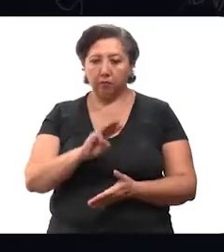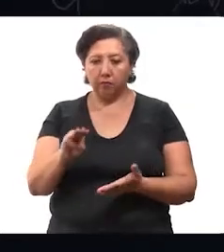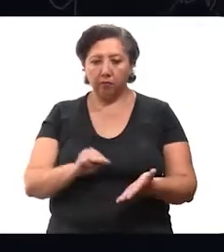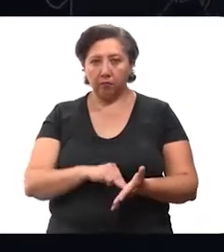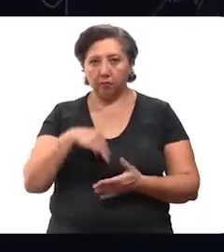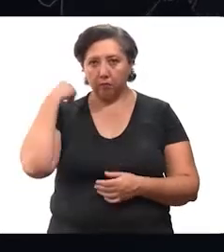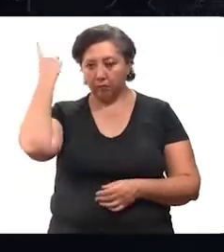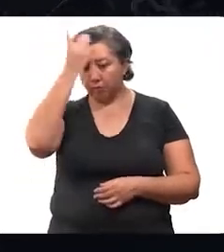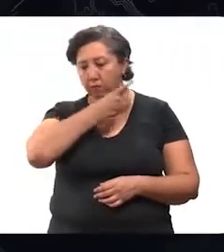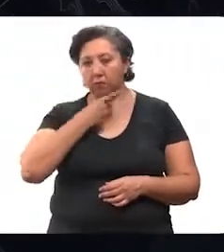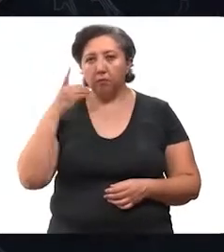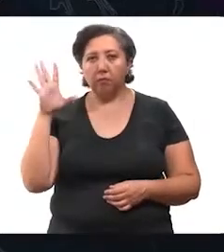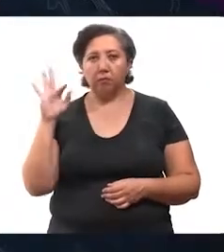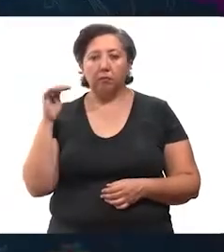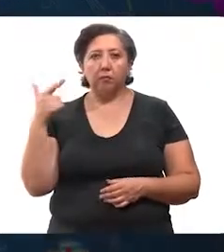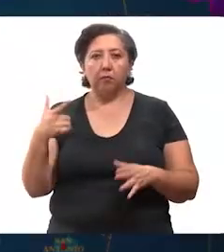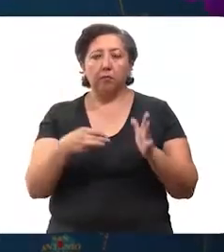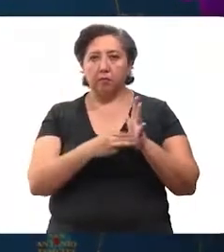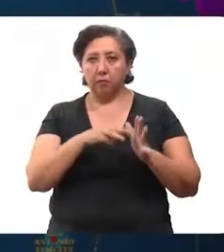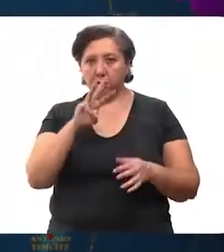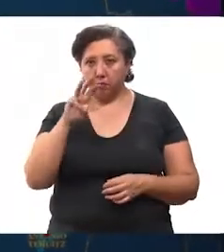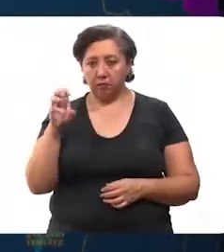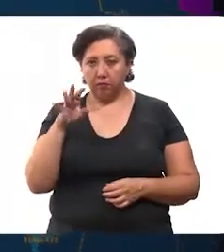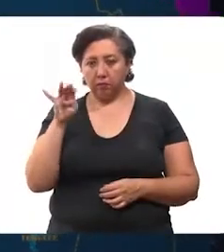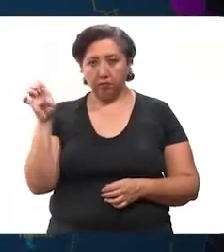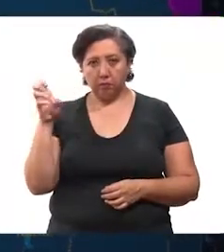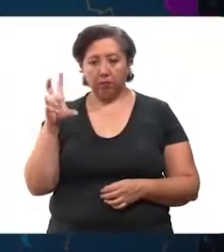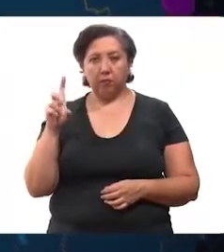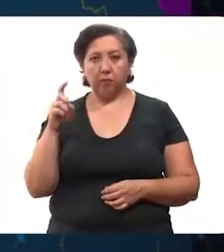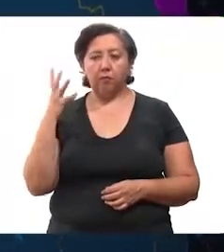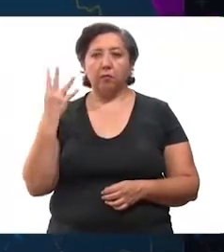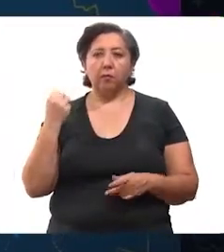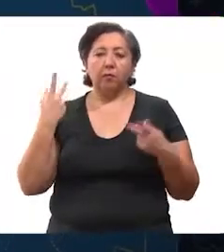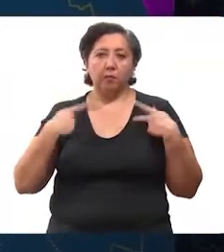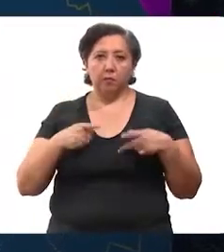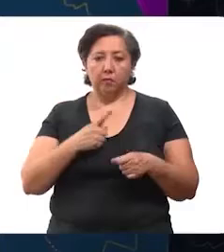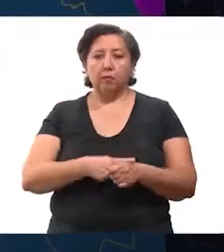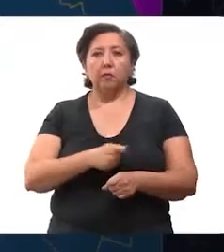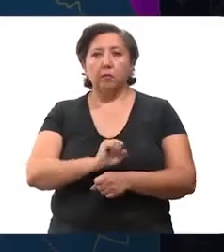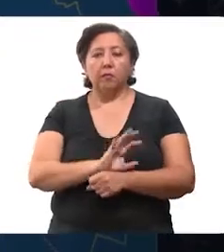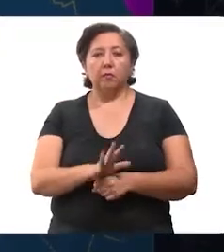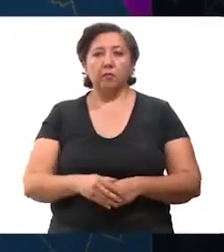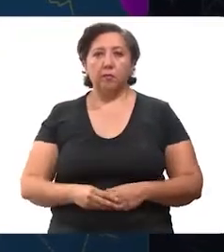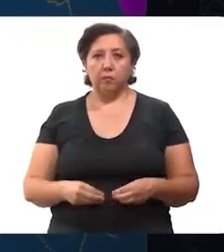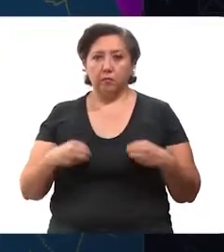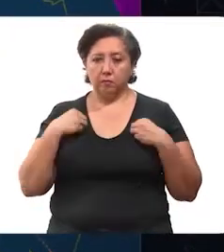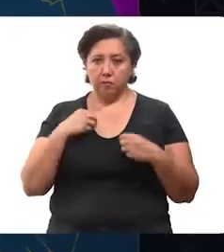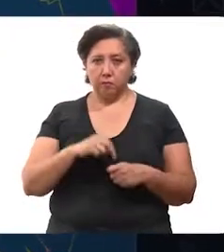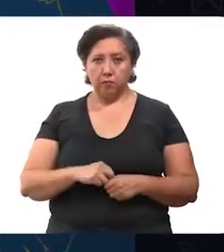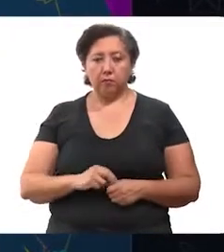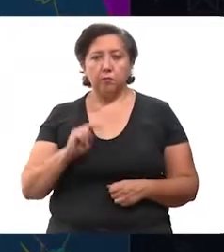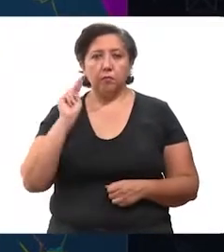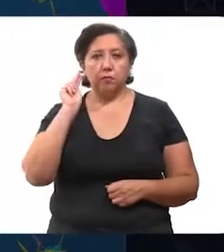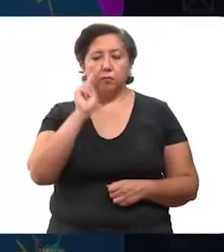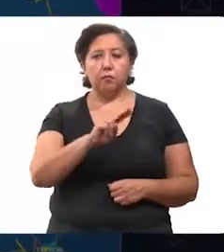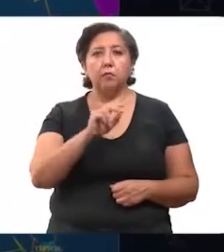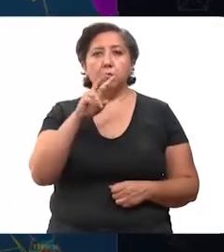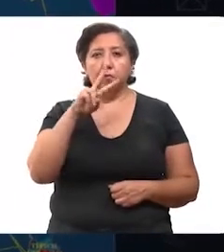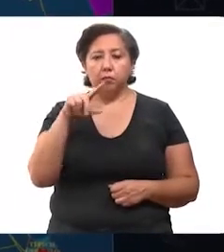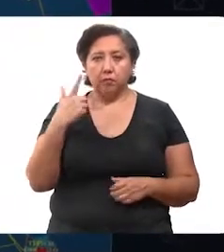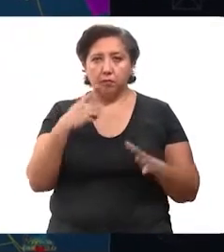Específicamente en Mérida se han diagnosticado 47.439 personas contagiadas de coronavirus, que viven en la zona